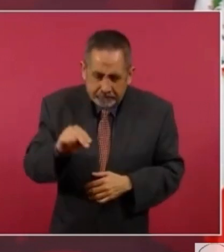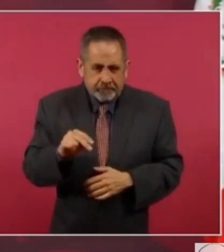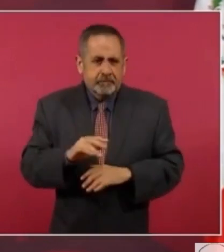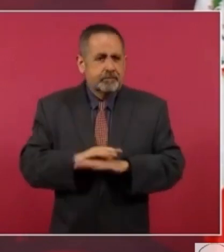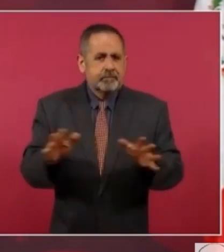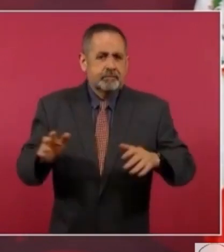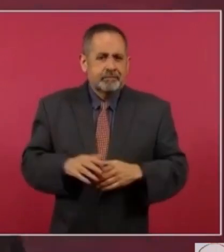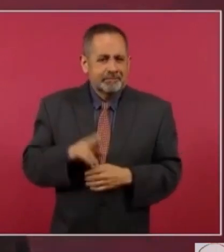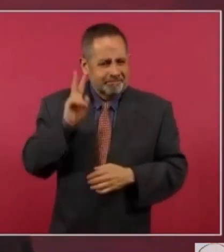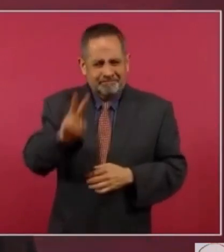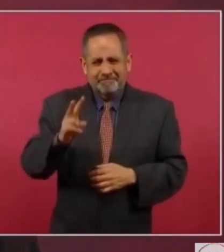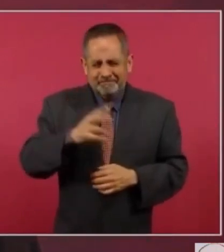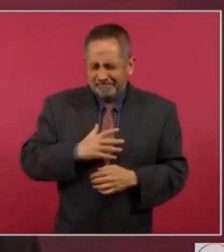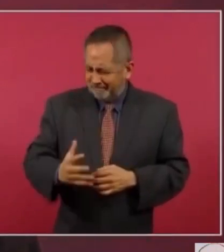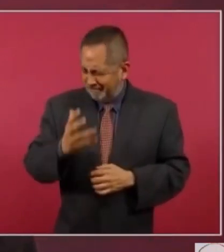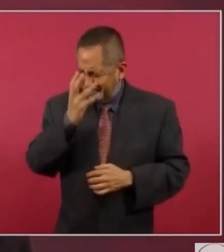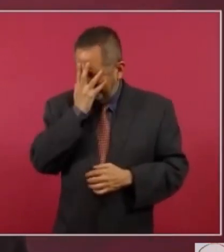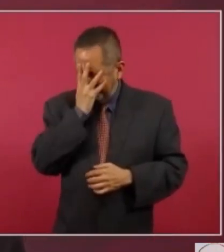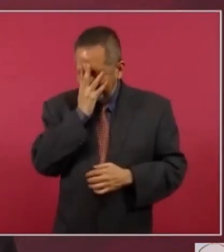porque es una vergüenza